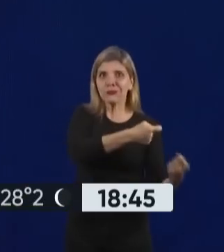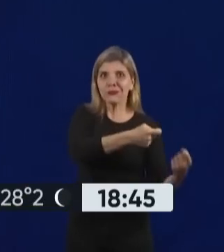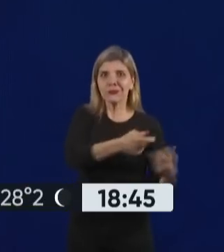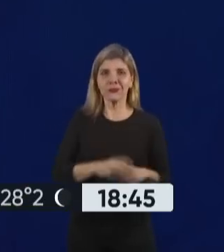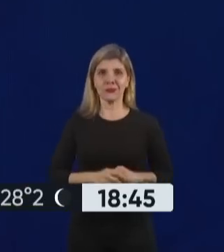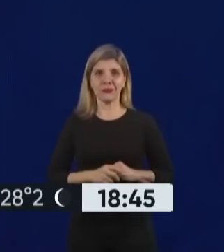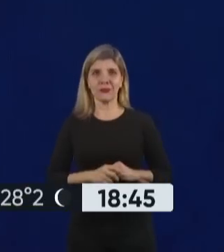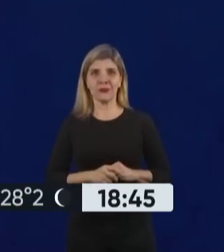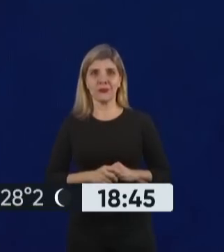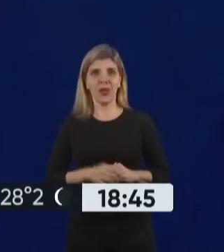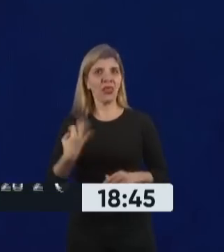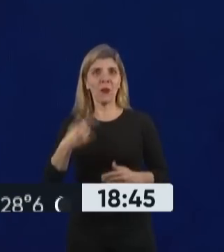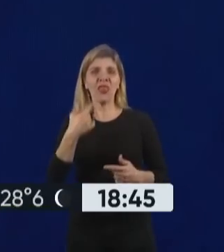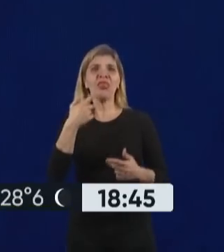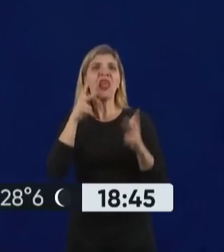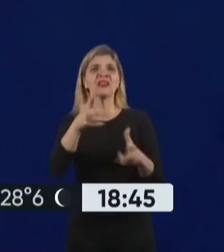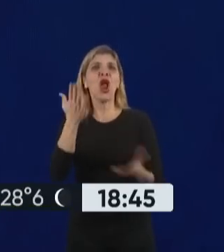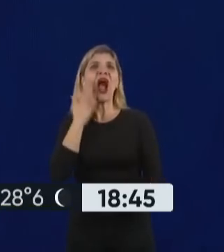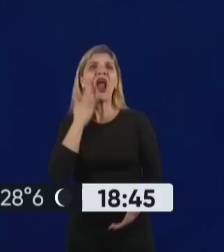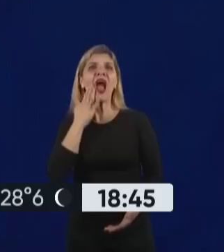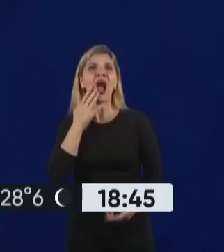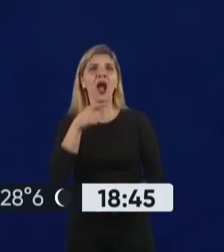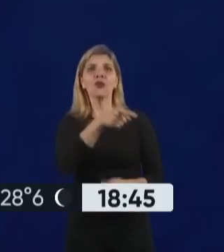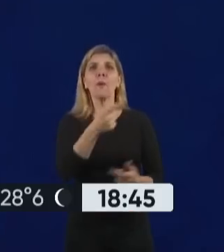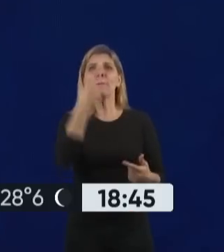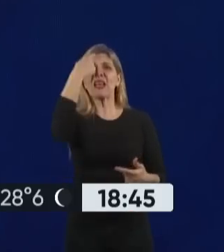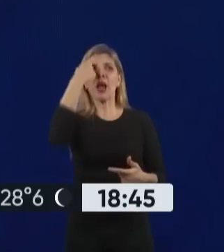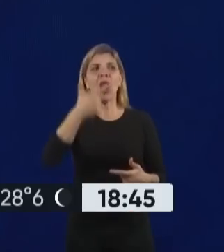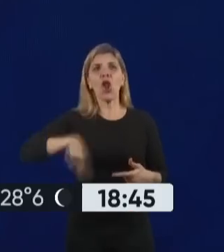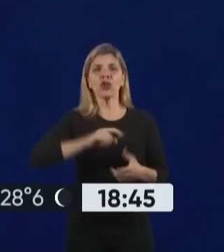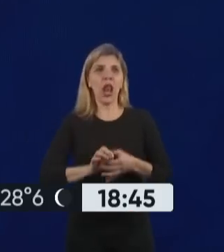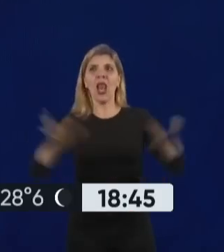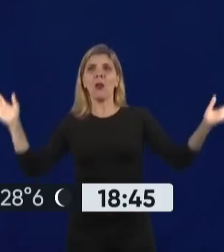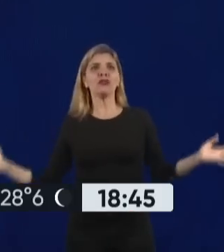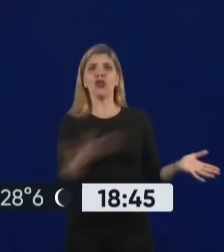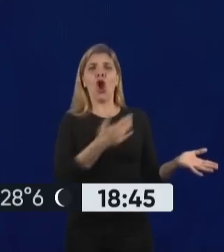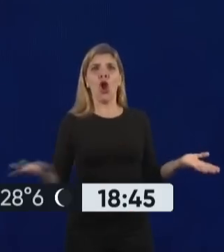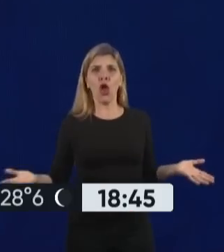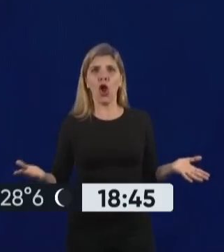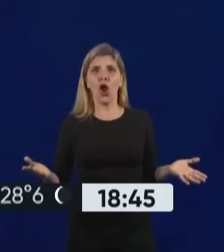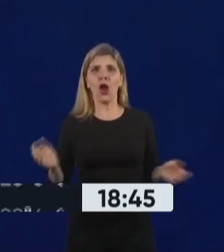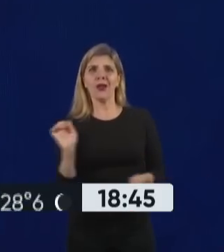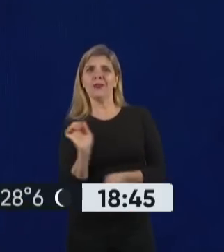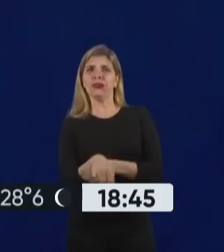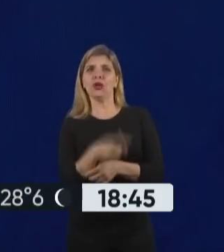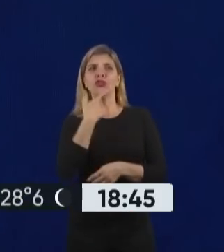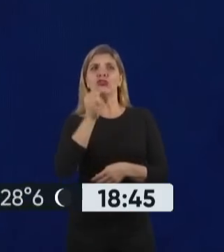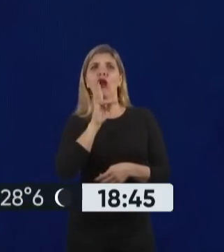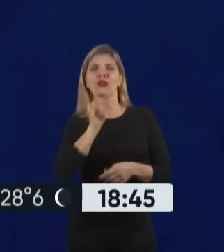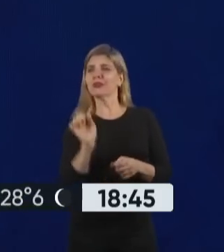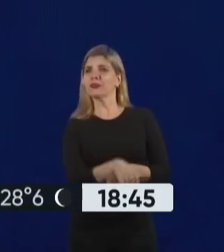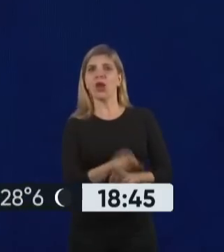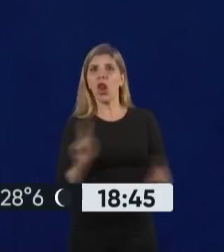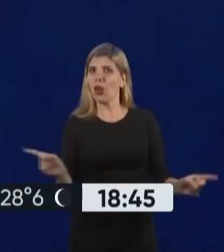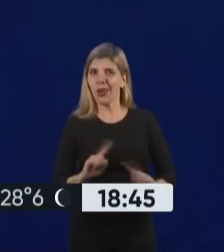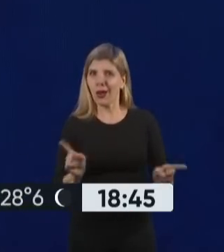Y hay que decírselos en la cara. Ellos esperaban que nosotros liberáramos todo, ignorando la dinámica de los stocks y